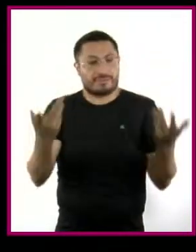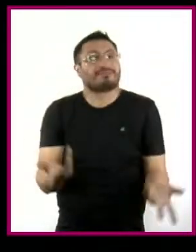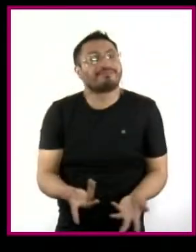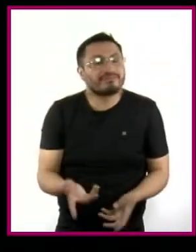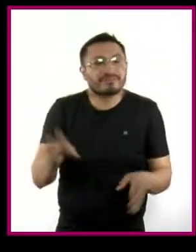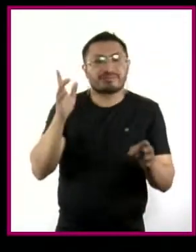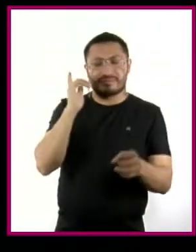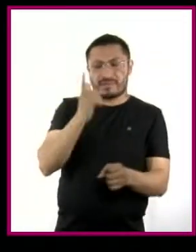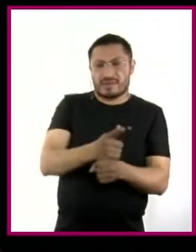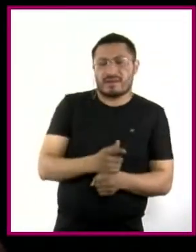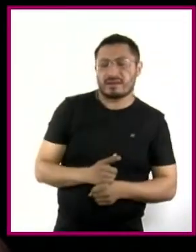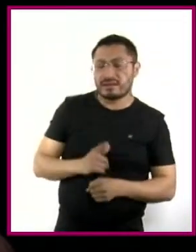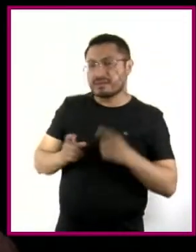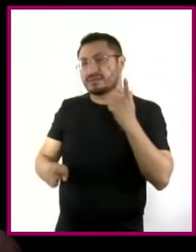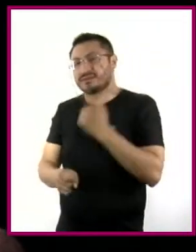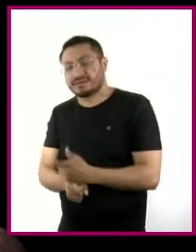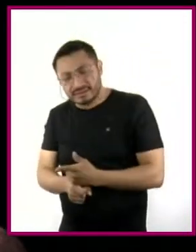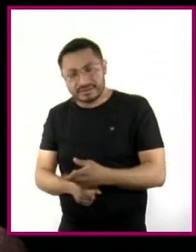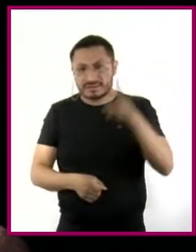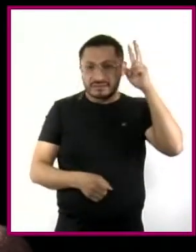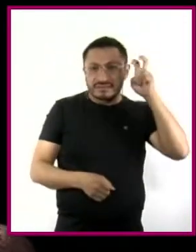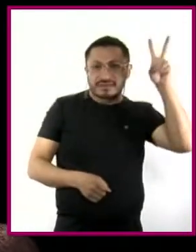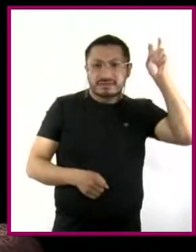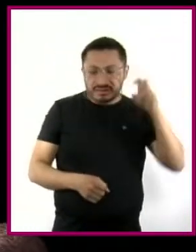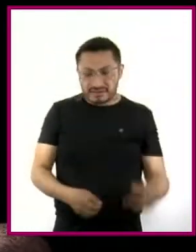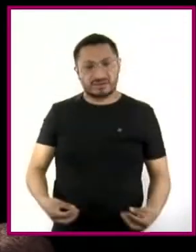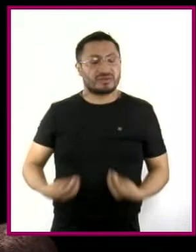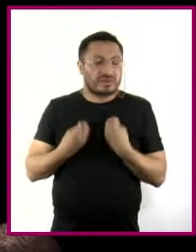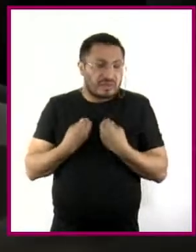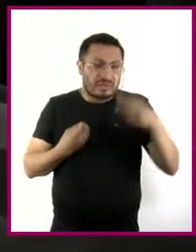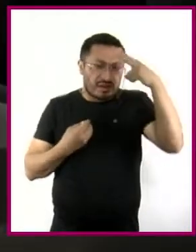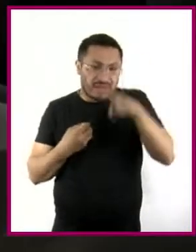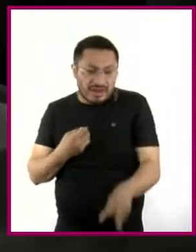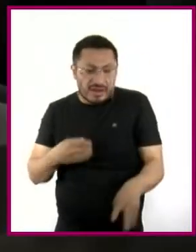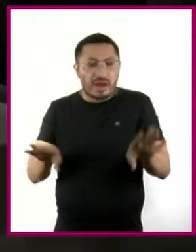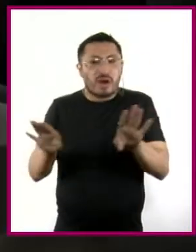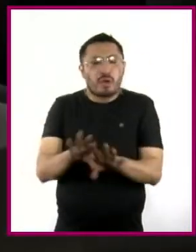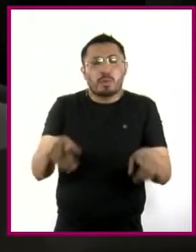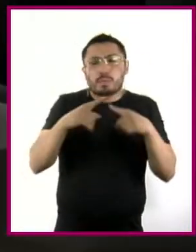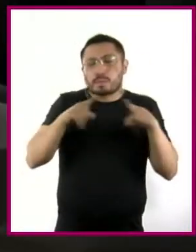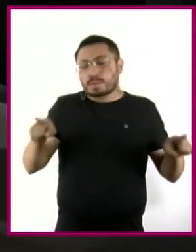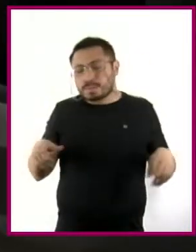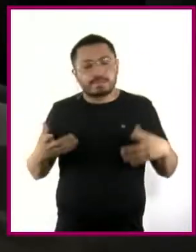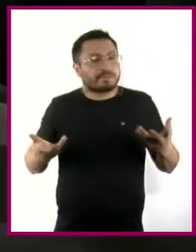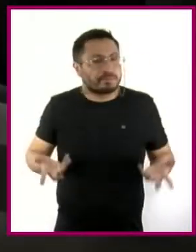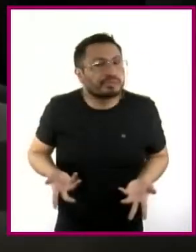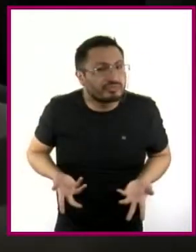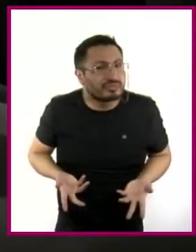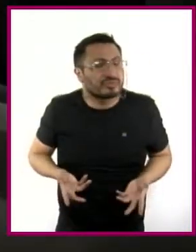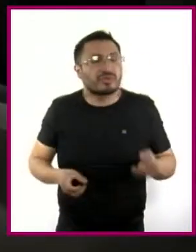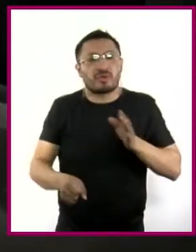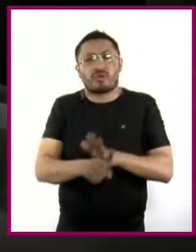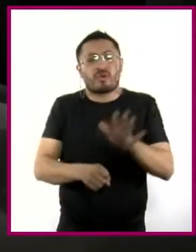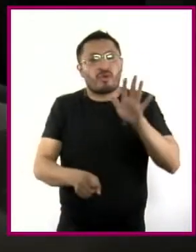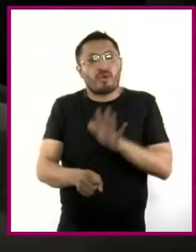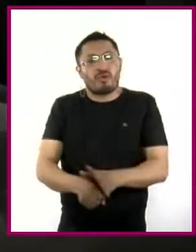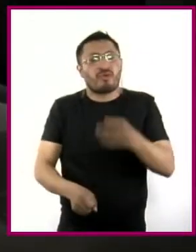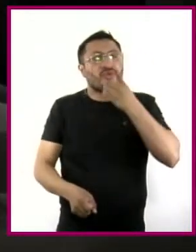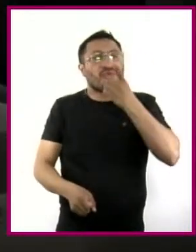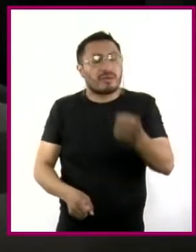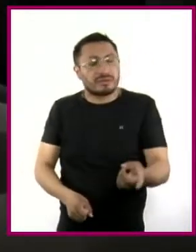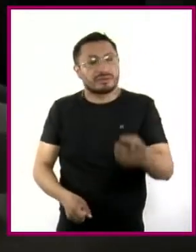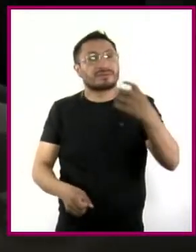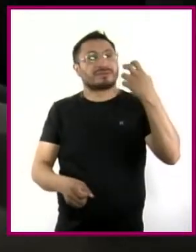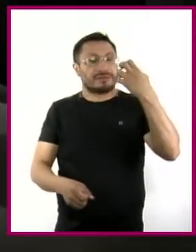los sueños de las experiencias que vivimos al estar despiertos? ¿Qué nos asegura que esas experiencias que